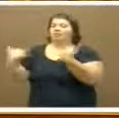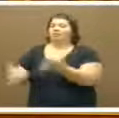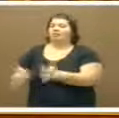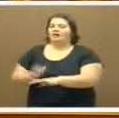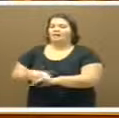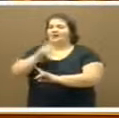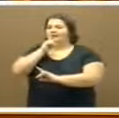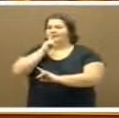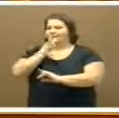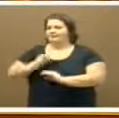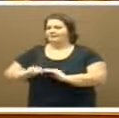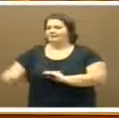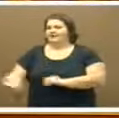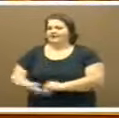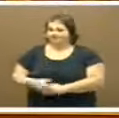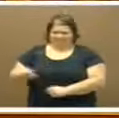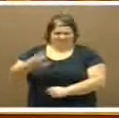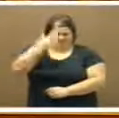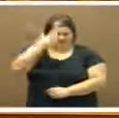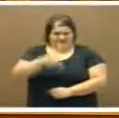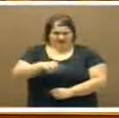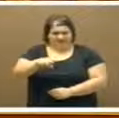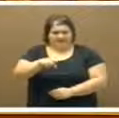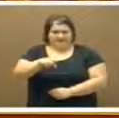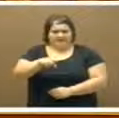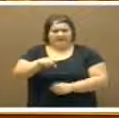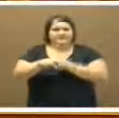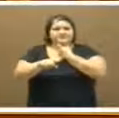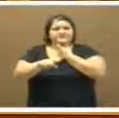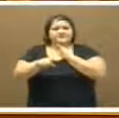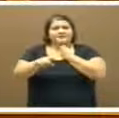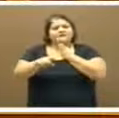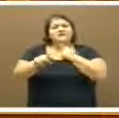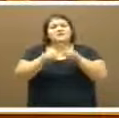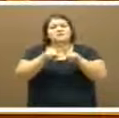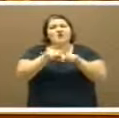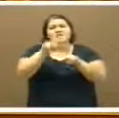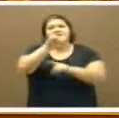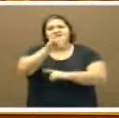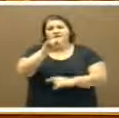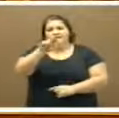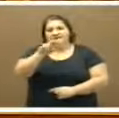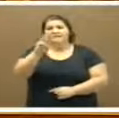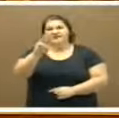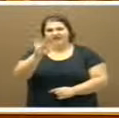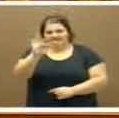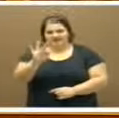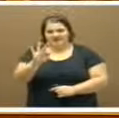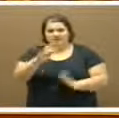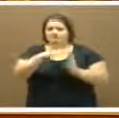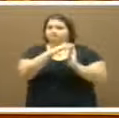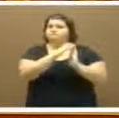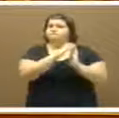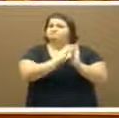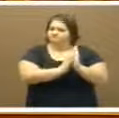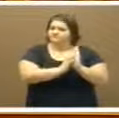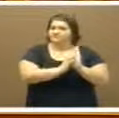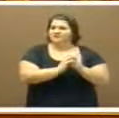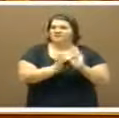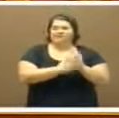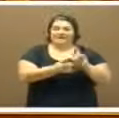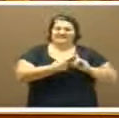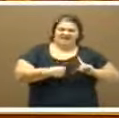Señor consejero, ¿se cree usted de verdad que su pequeña bajada del IRPF compensa todo el sacrificio que han